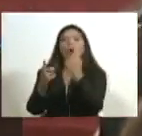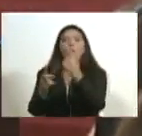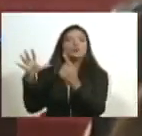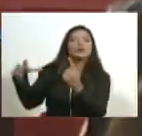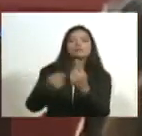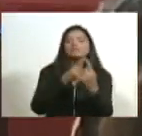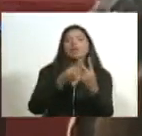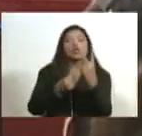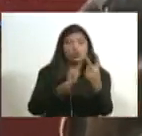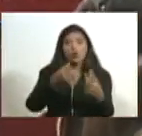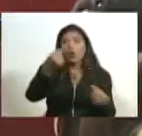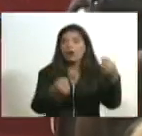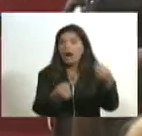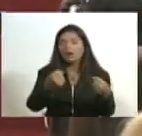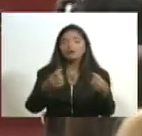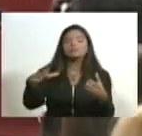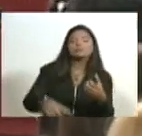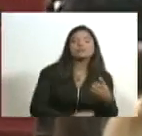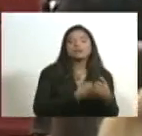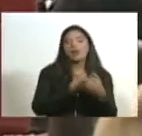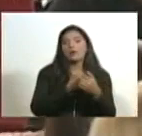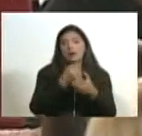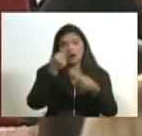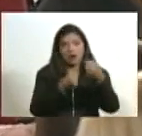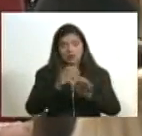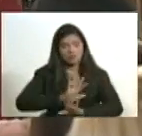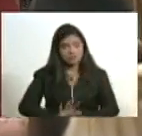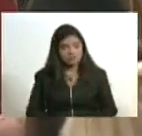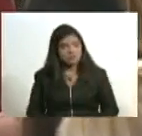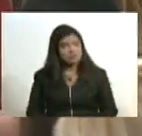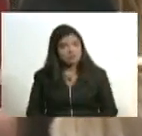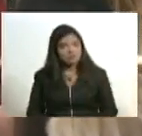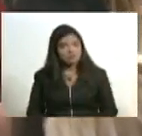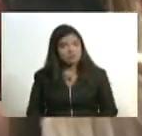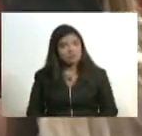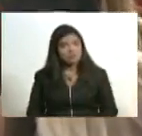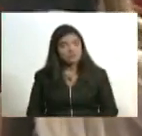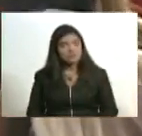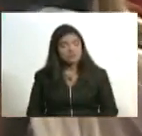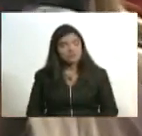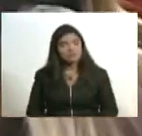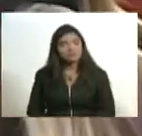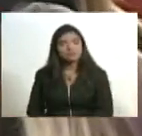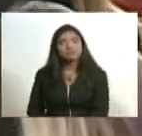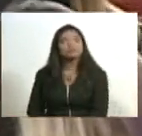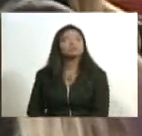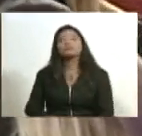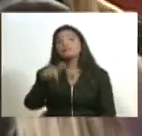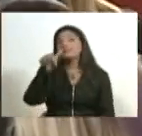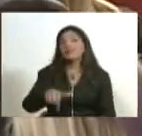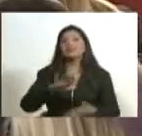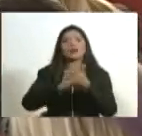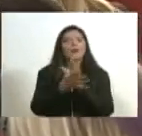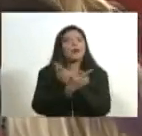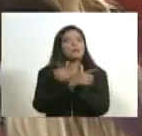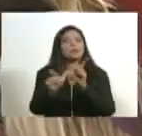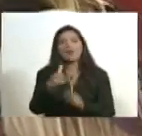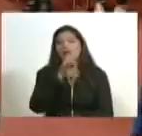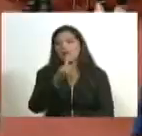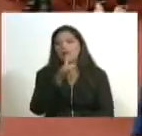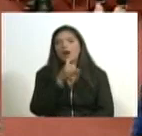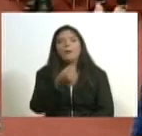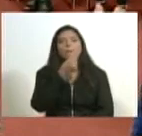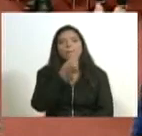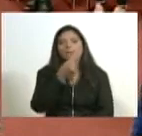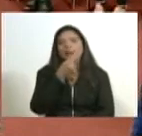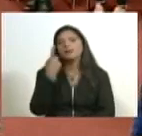le quitaban uno o dos. ¿Mm? Aquí se acababa la libertad de información, de prensa, de